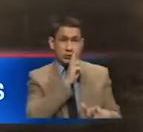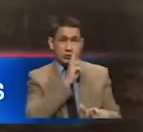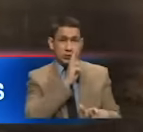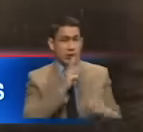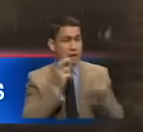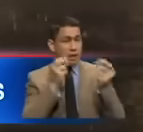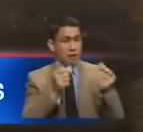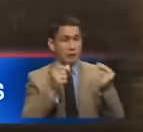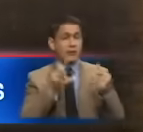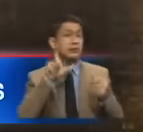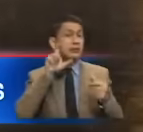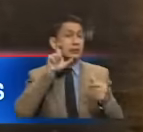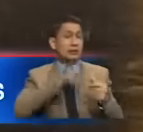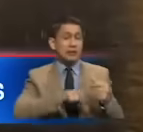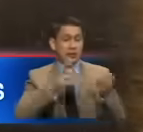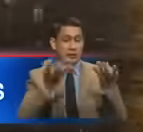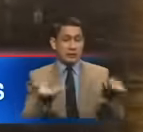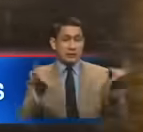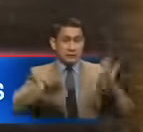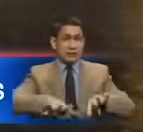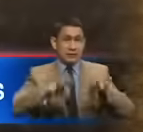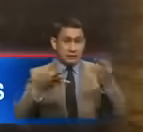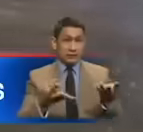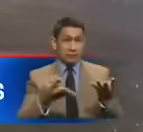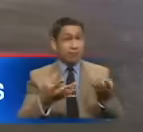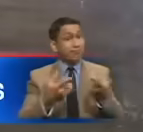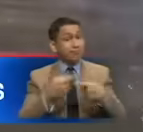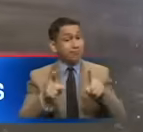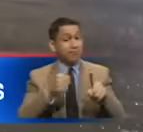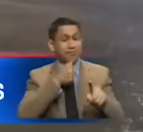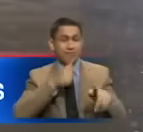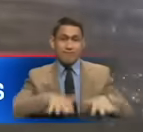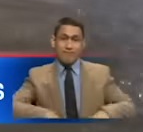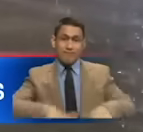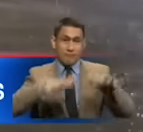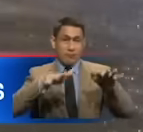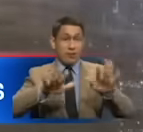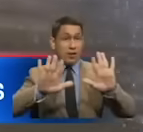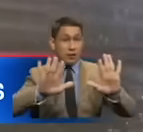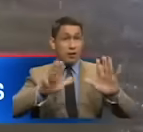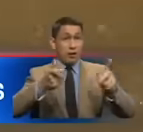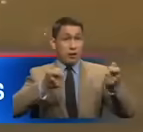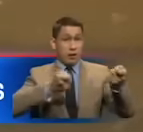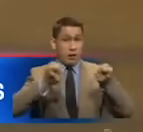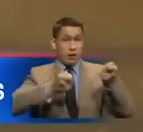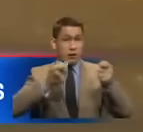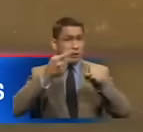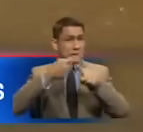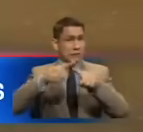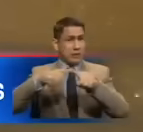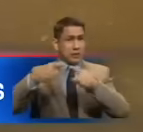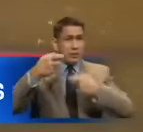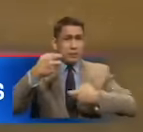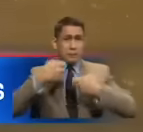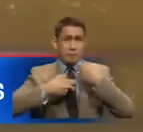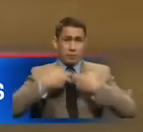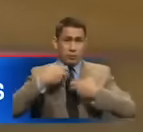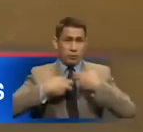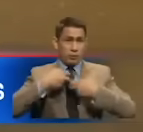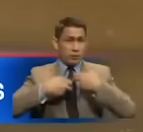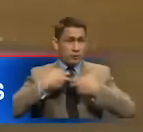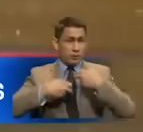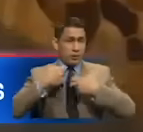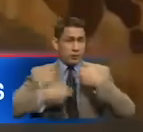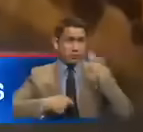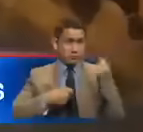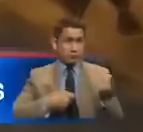los cárnicos con el agua arriba de las rodillas. Los vehículos también sufrieron los embates del temporal, pues aquellos a los que